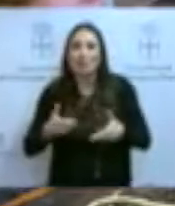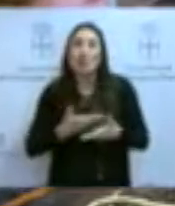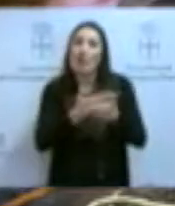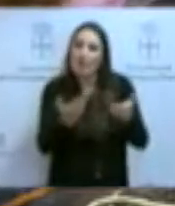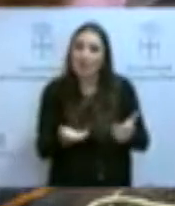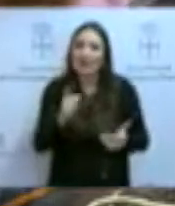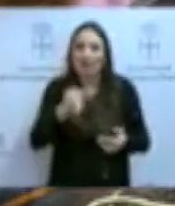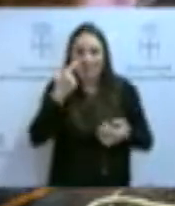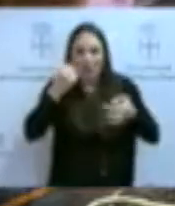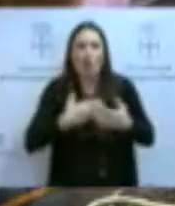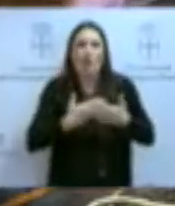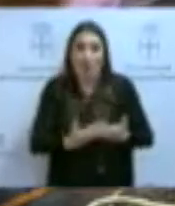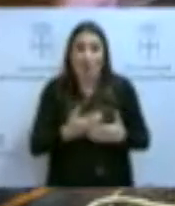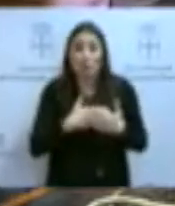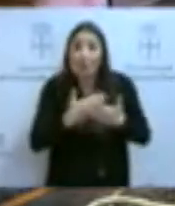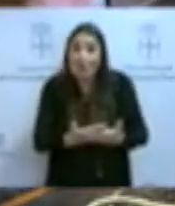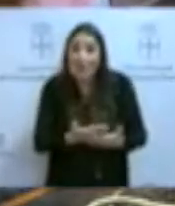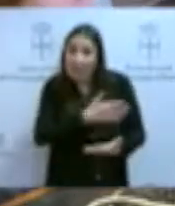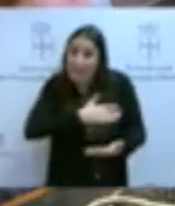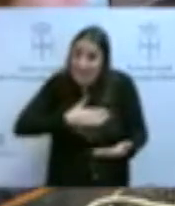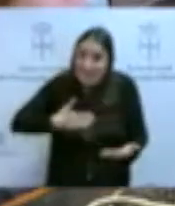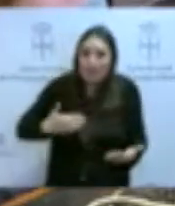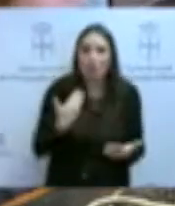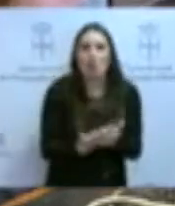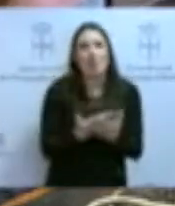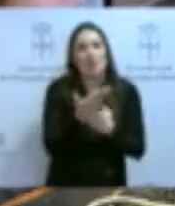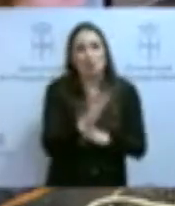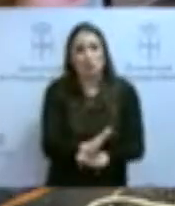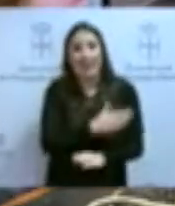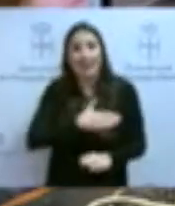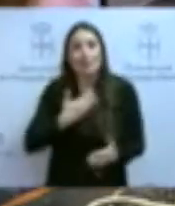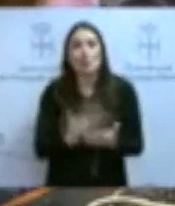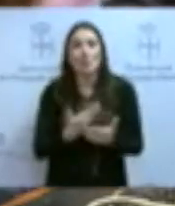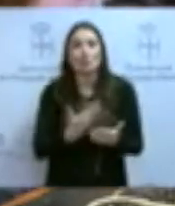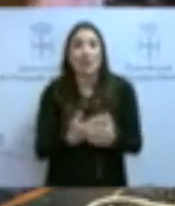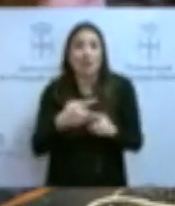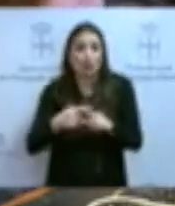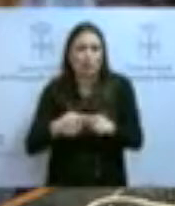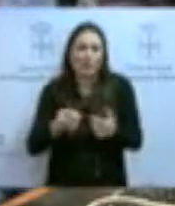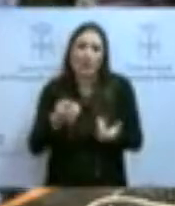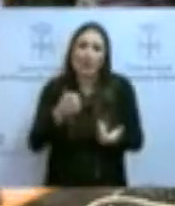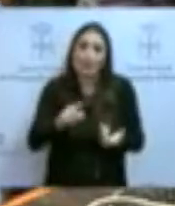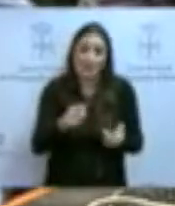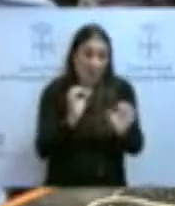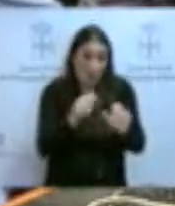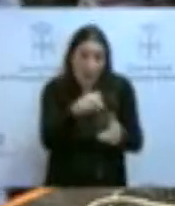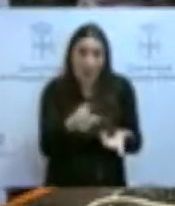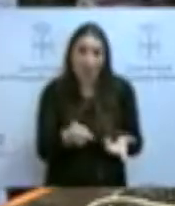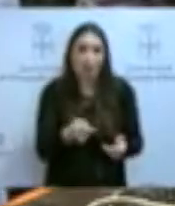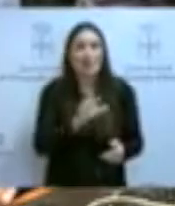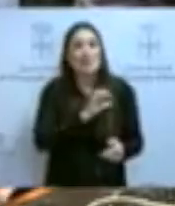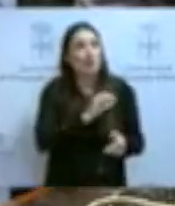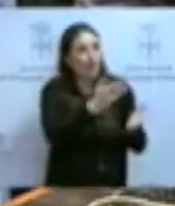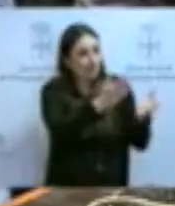también credibilidad. Y esa credibilidad queremos que se demuestre en cosas también como esta. Señora Carcedo,